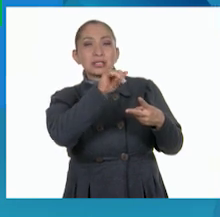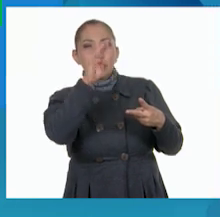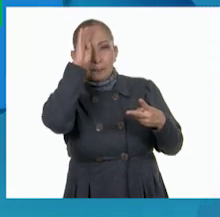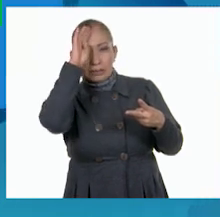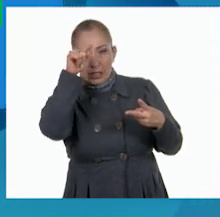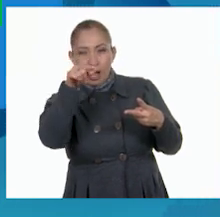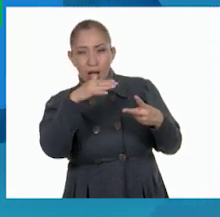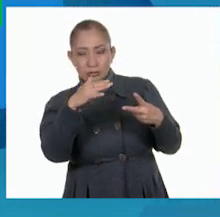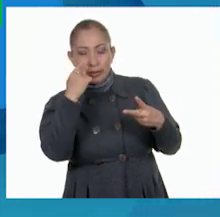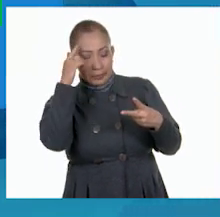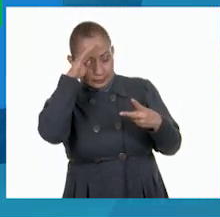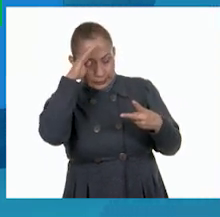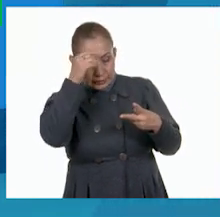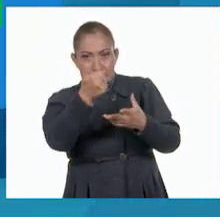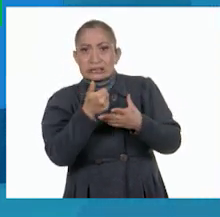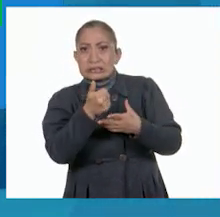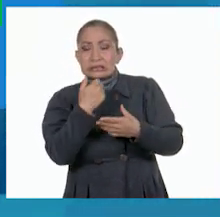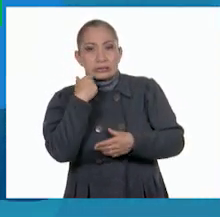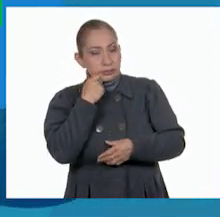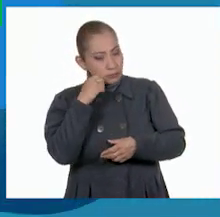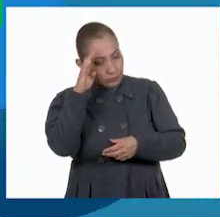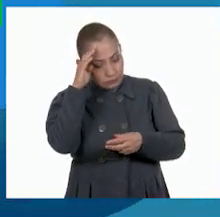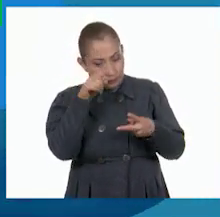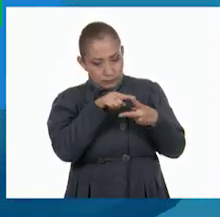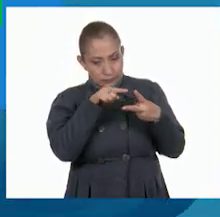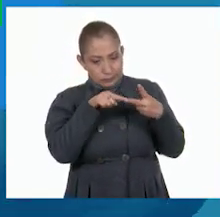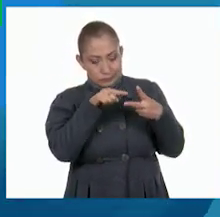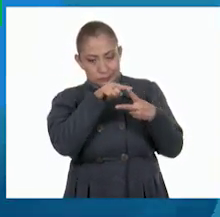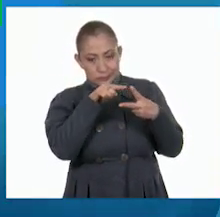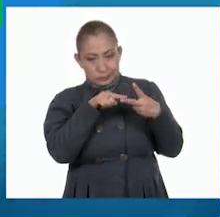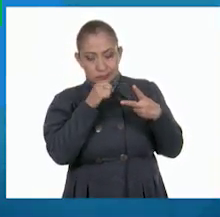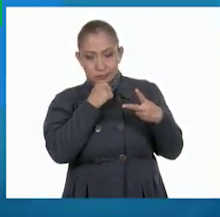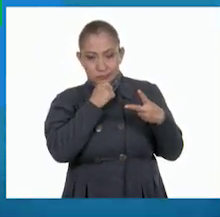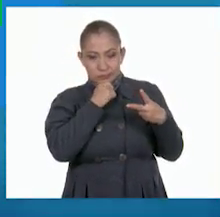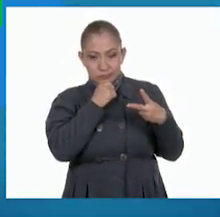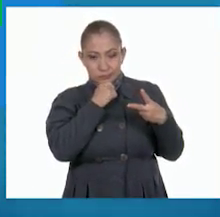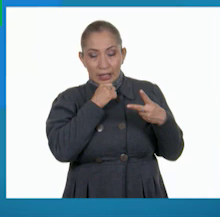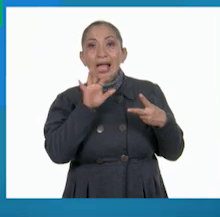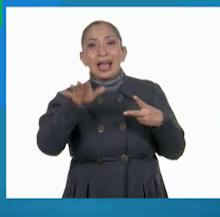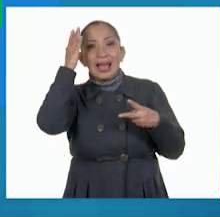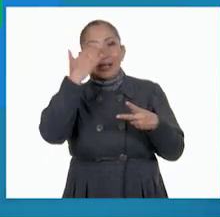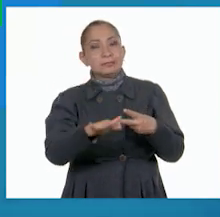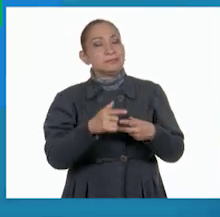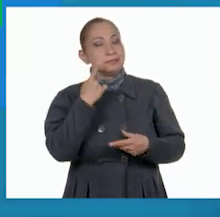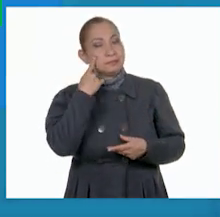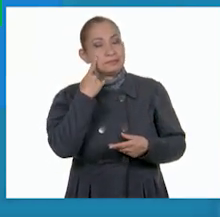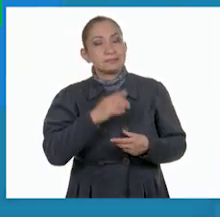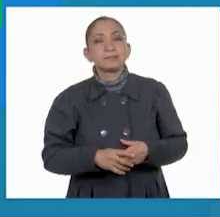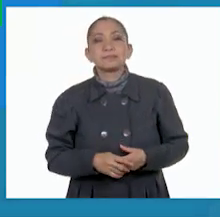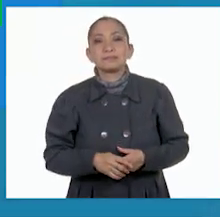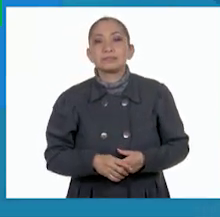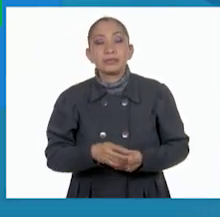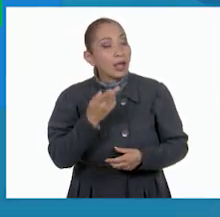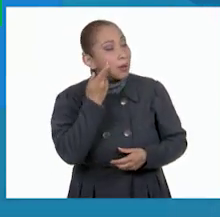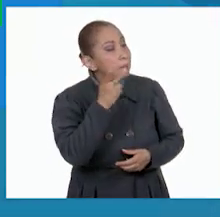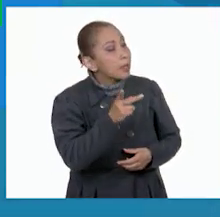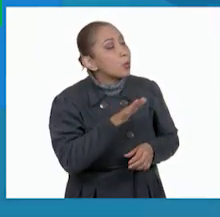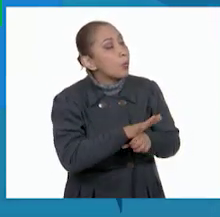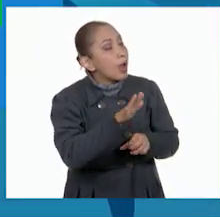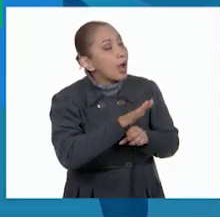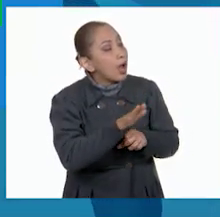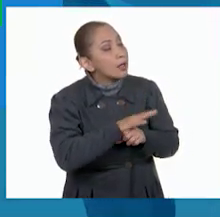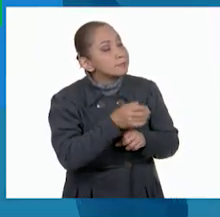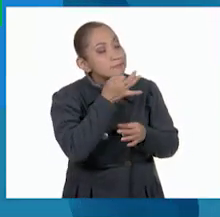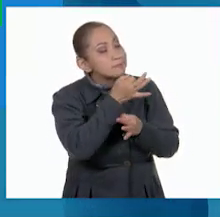allá en casita. Ayúdenme a pensar. Y ya lo tengo. A ver, Raúl, ¿cuál sería el